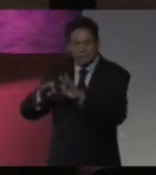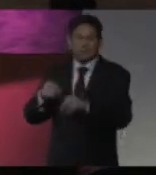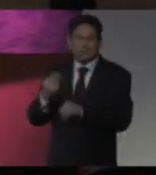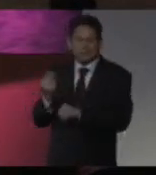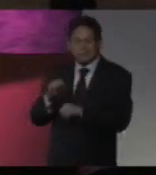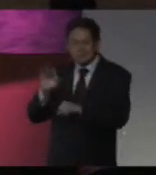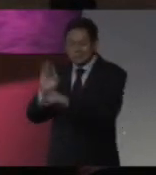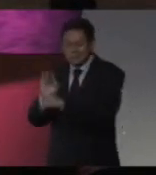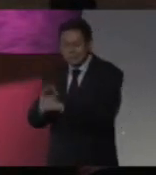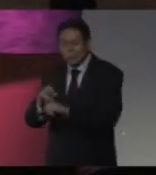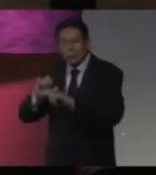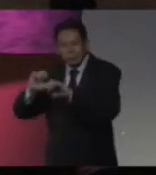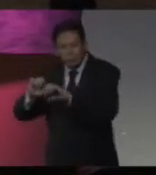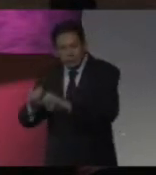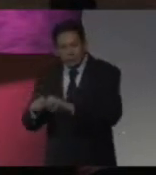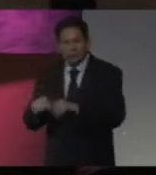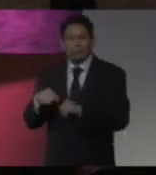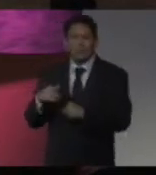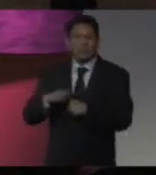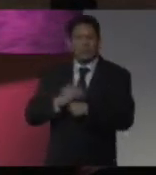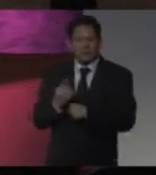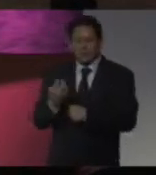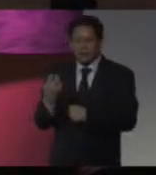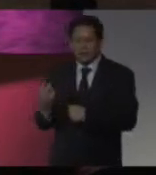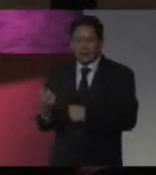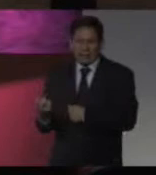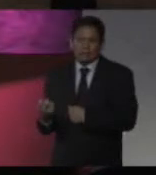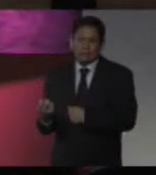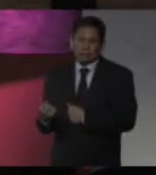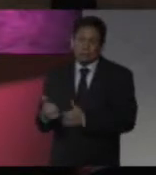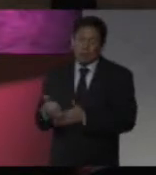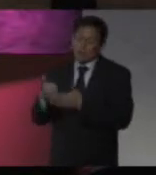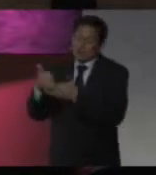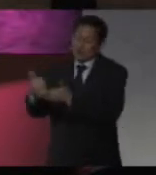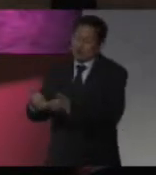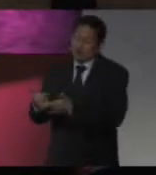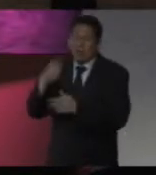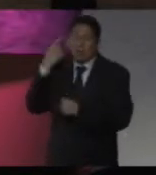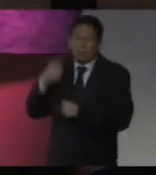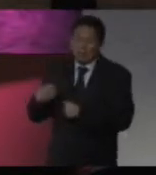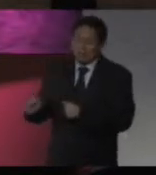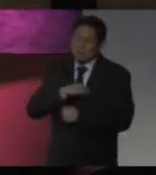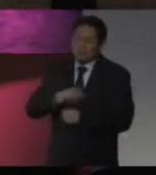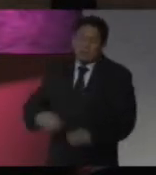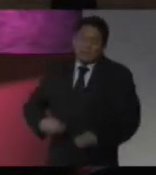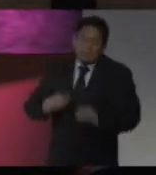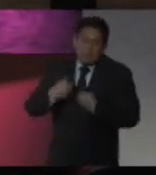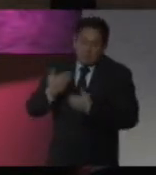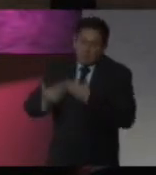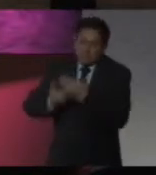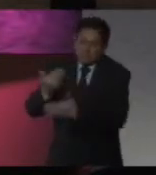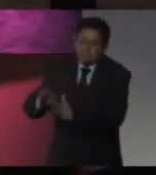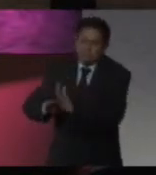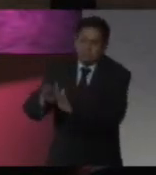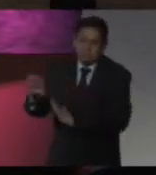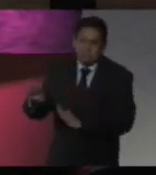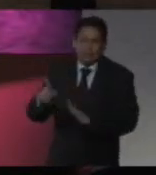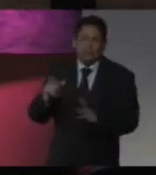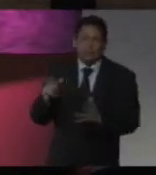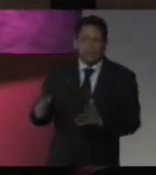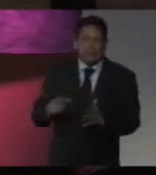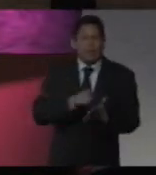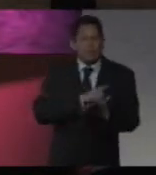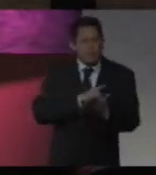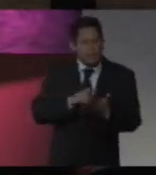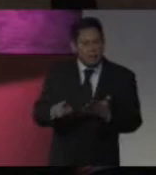la libre determinación, que son la base que les permite proteger las condiciones materiales de reproducción de sus vidas y subsistencia. Los derechos civiles, políticos y